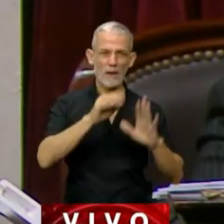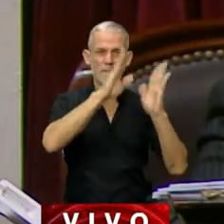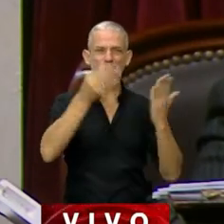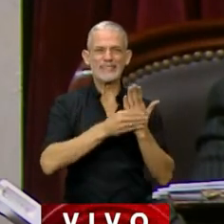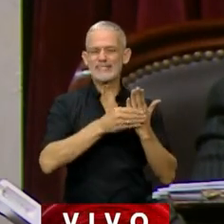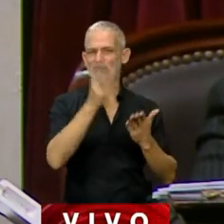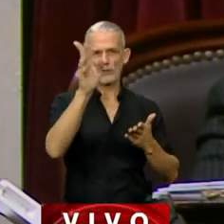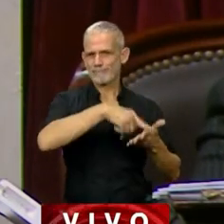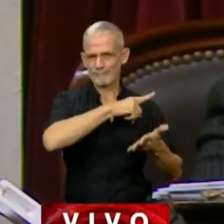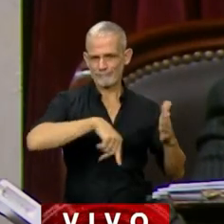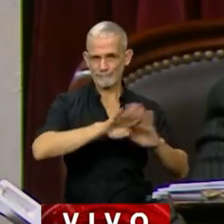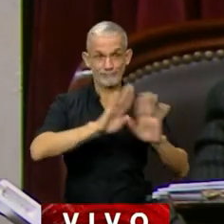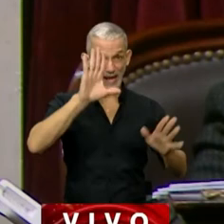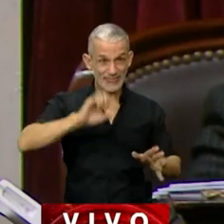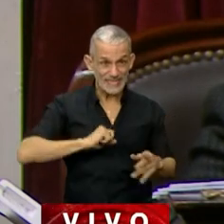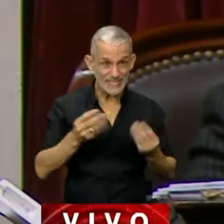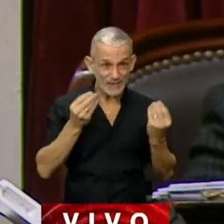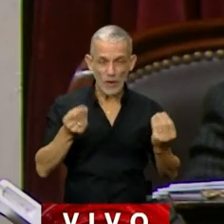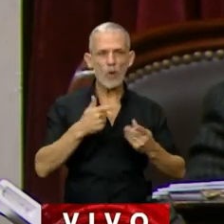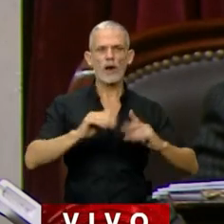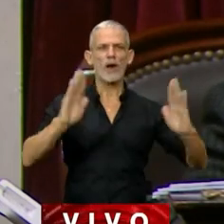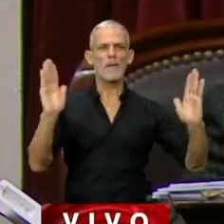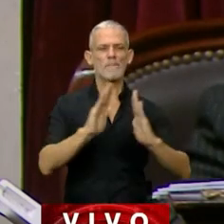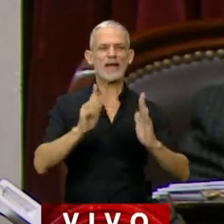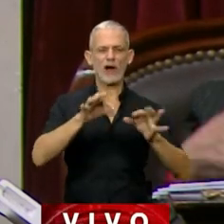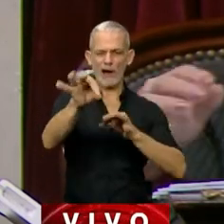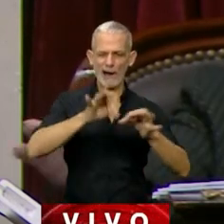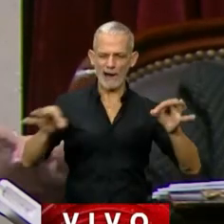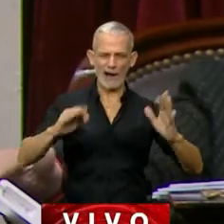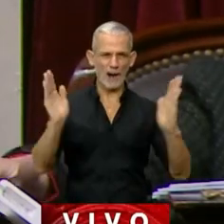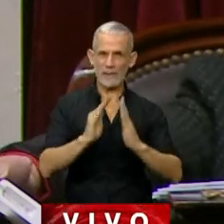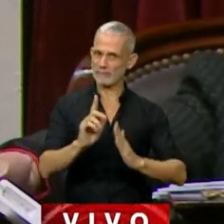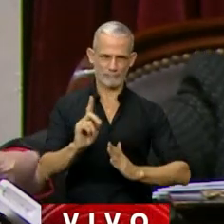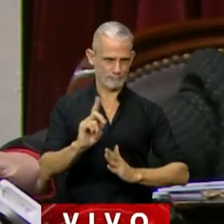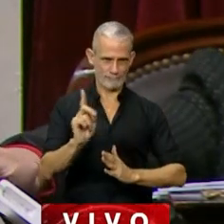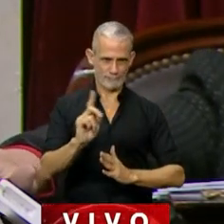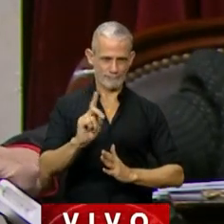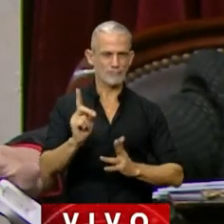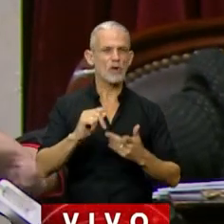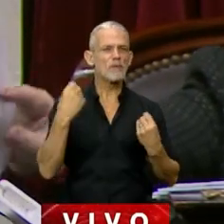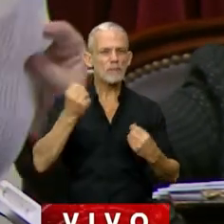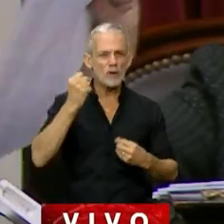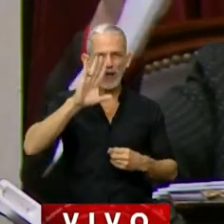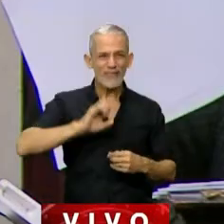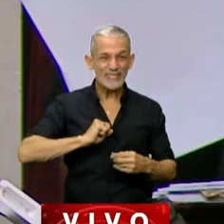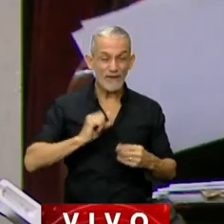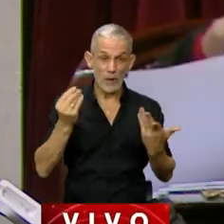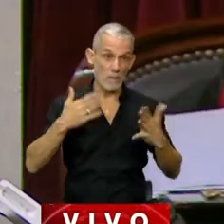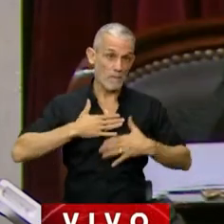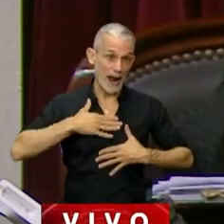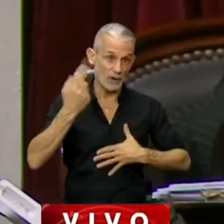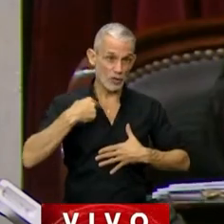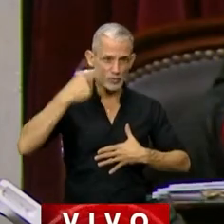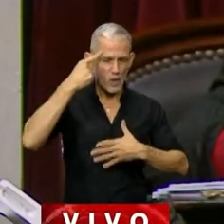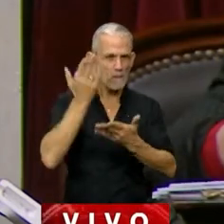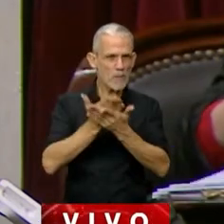el Ministerio. El desafío no pasa por reducir el tamaño ni la cantidad de las reservas naturales. El desafío, al menos lo